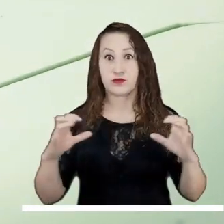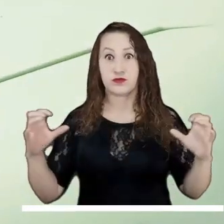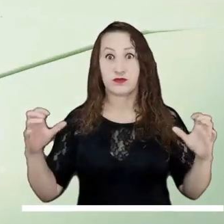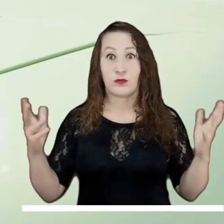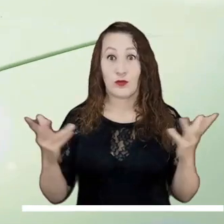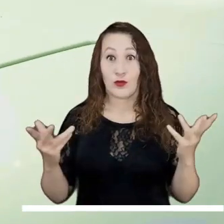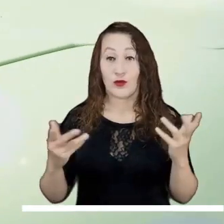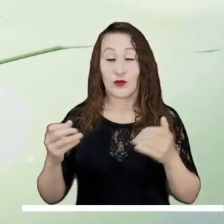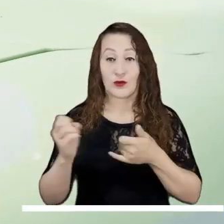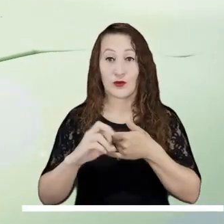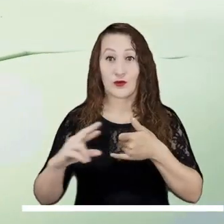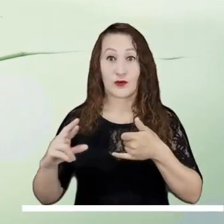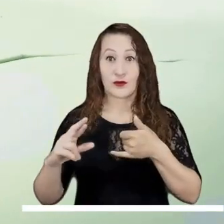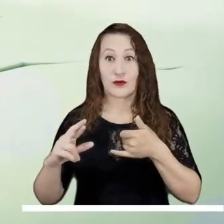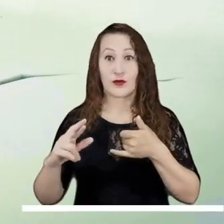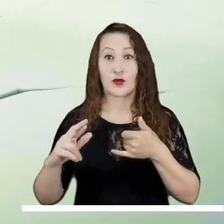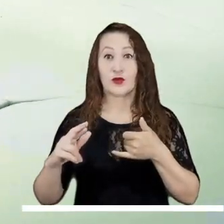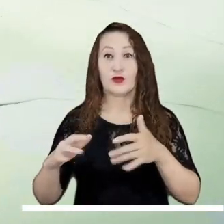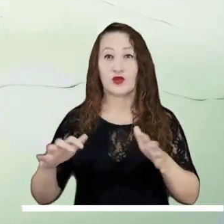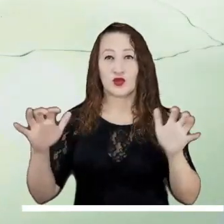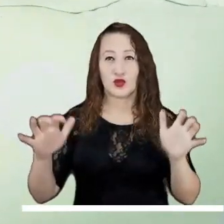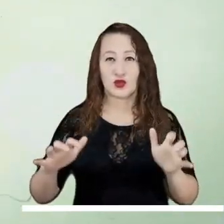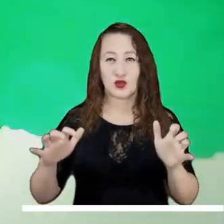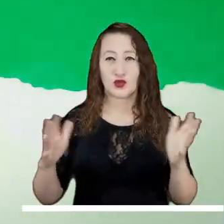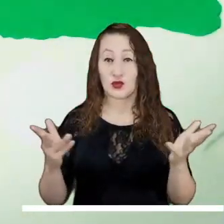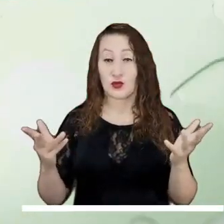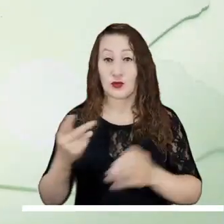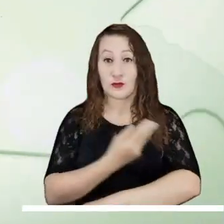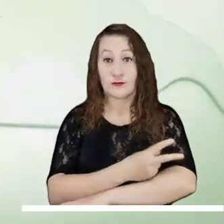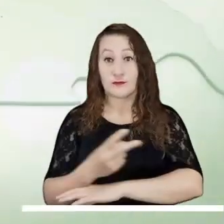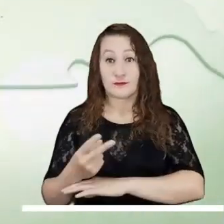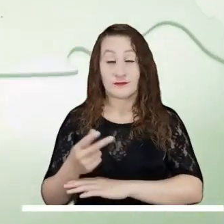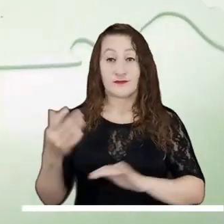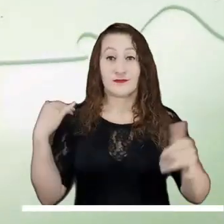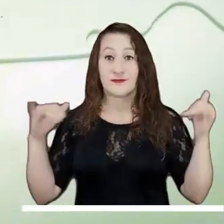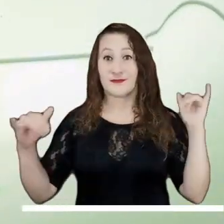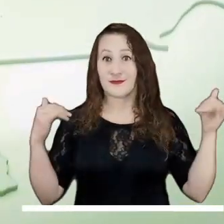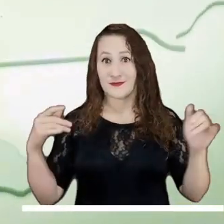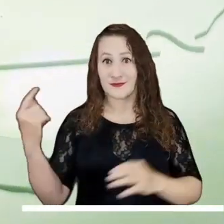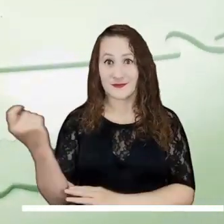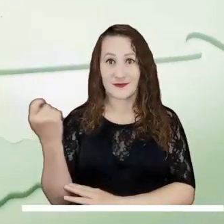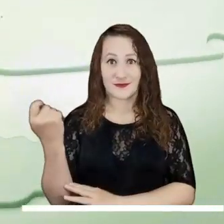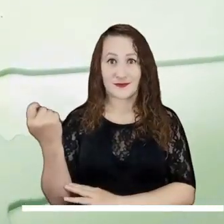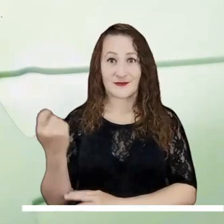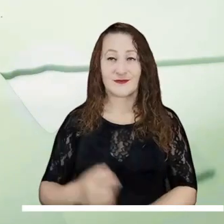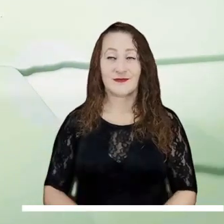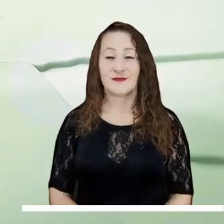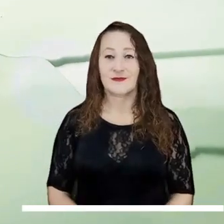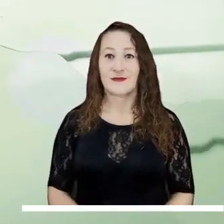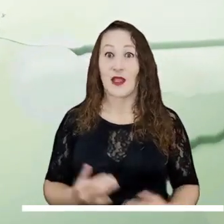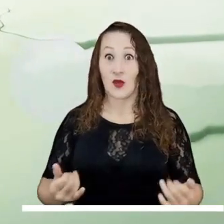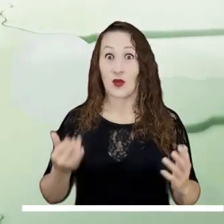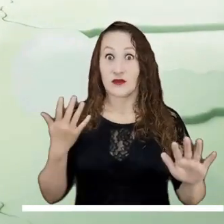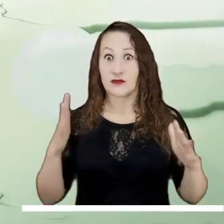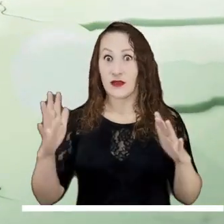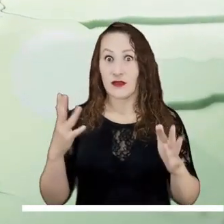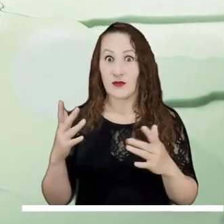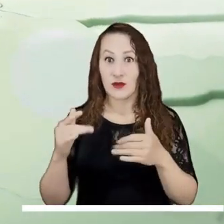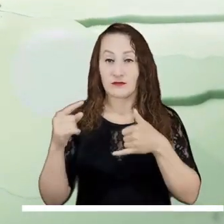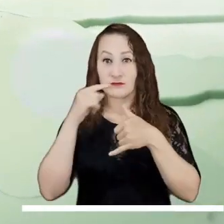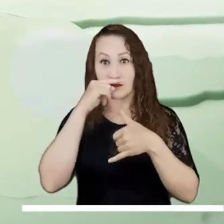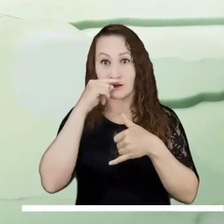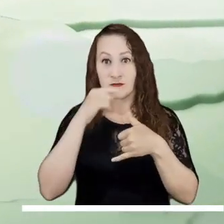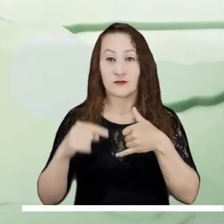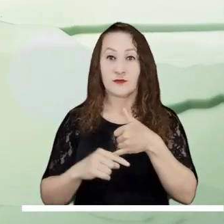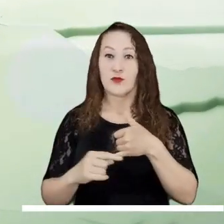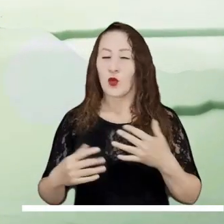y Antioquia. Un cielo densamente cubierto dominará la mañana en la Orinoquía, activando precipitaciones en Vichada, Casanare y